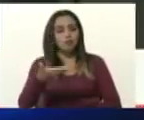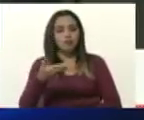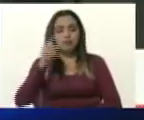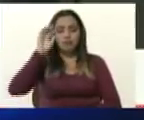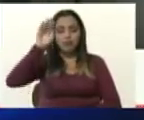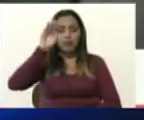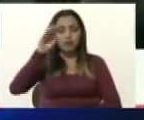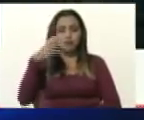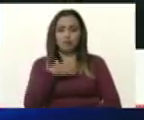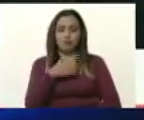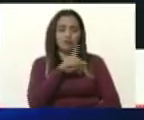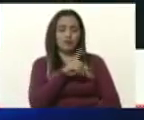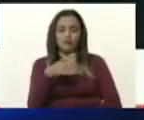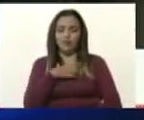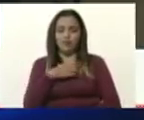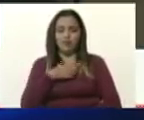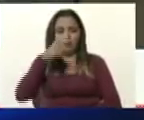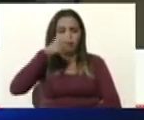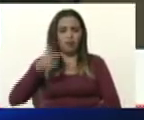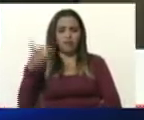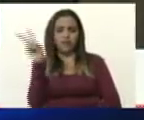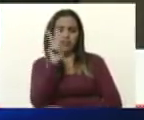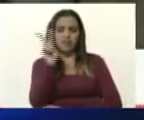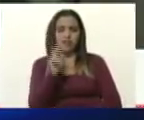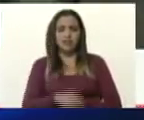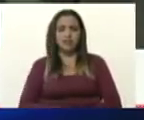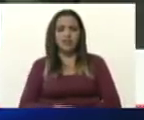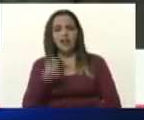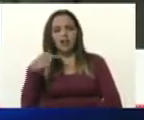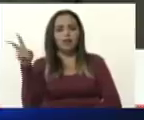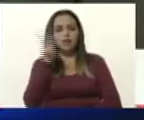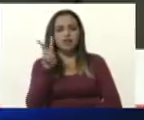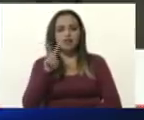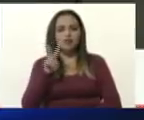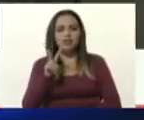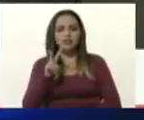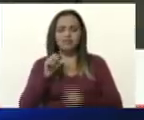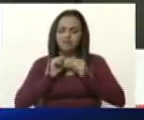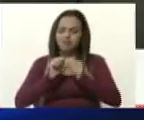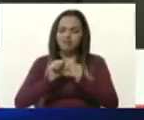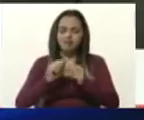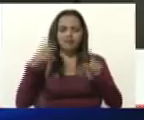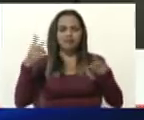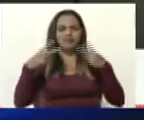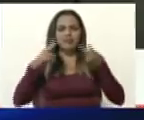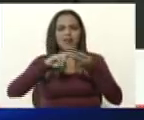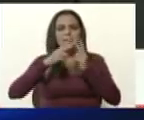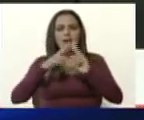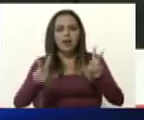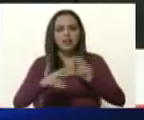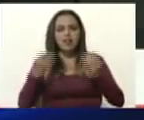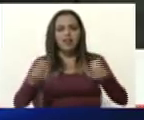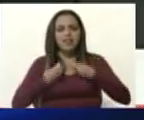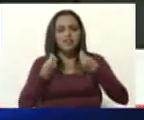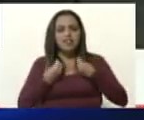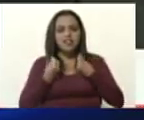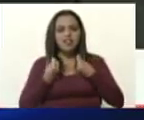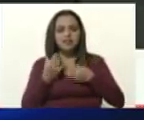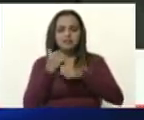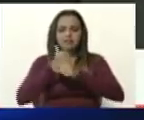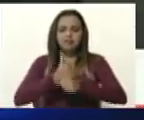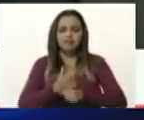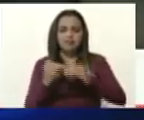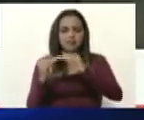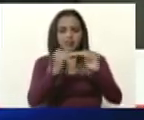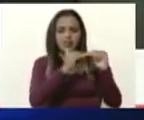con el pueblo de venezuela en medio suela seguirá triunfando la paz la vida la estabilidad de la unión